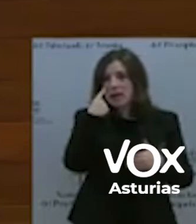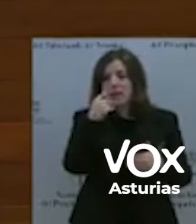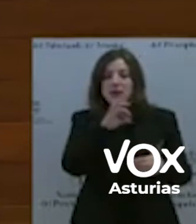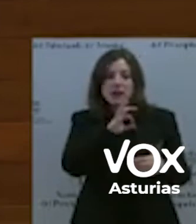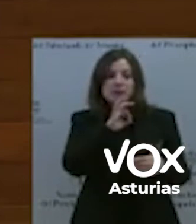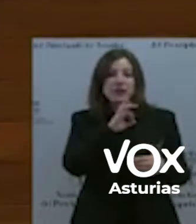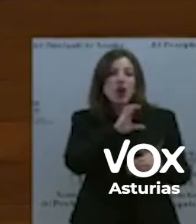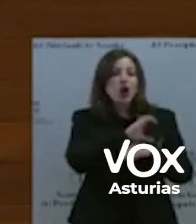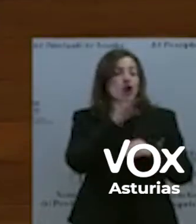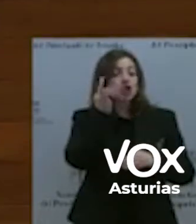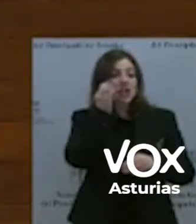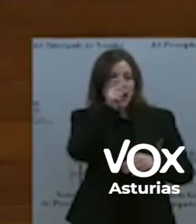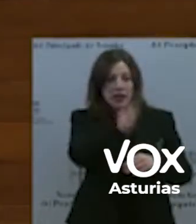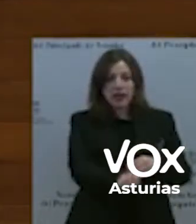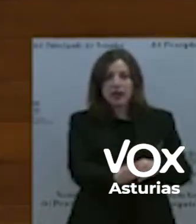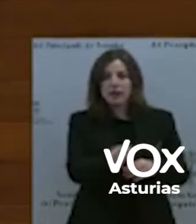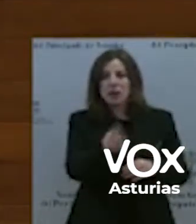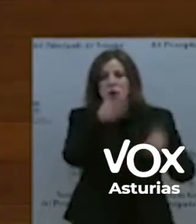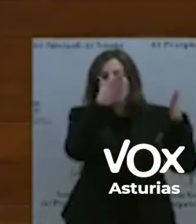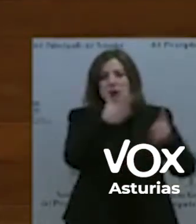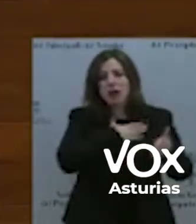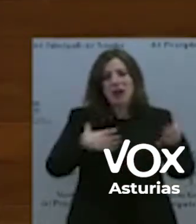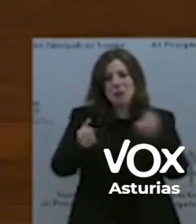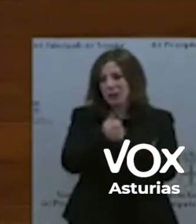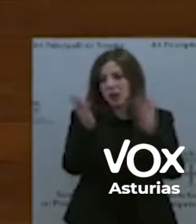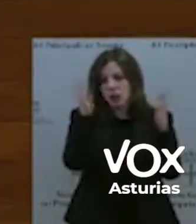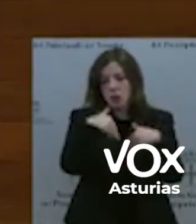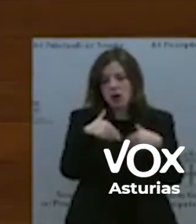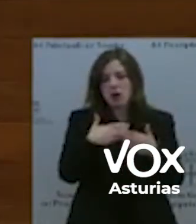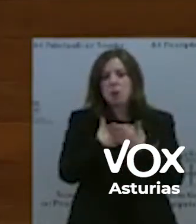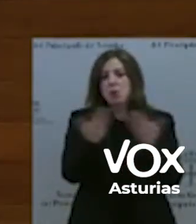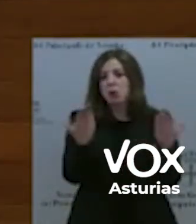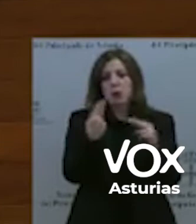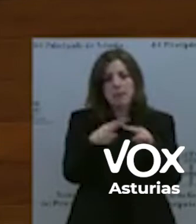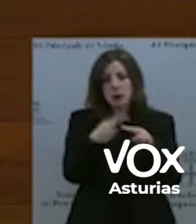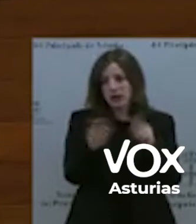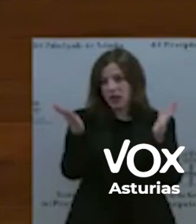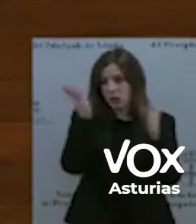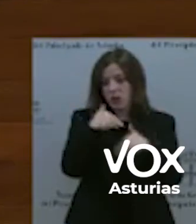empatía y carecen de voluntad política, porque si ustedes tienen